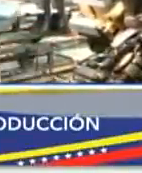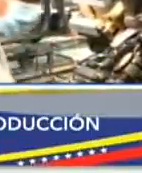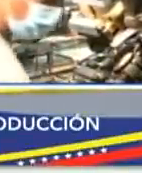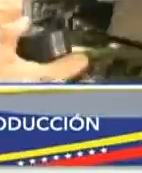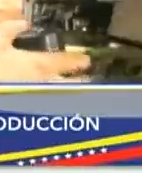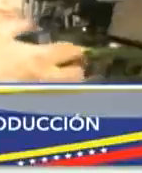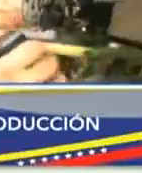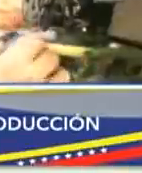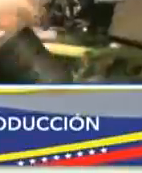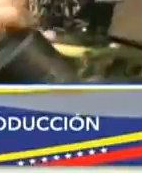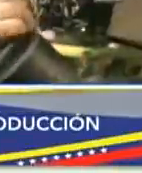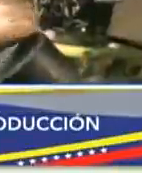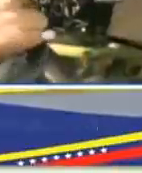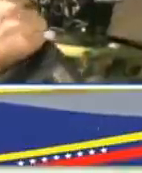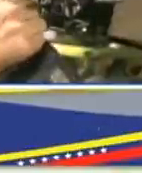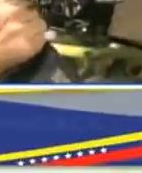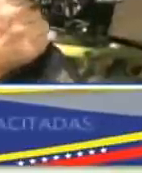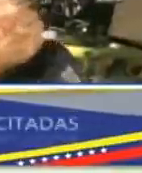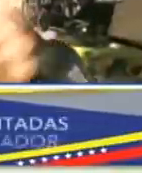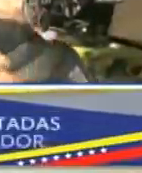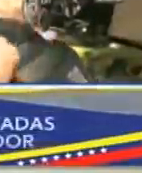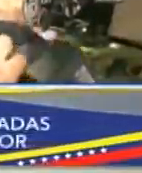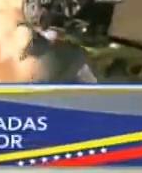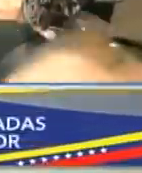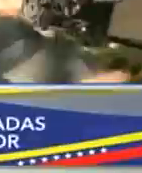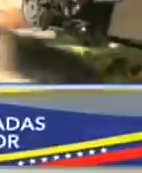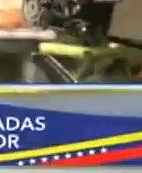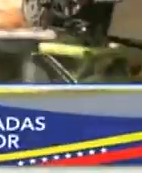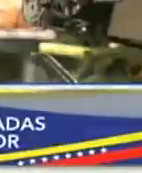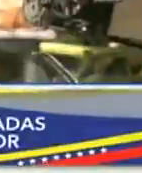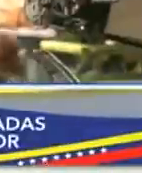una señal positiva. ¿Qué va sonando ahí?